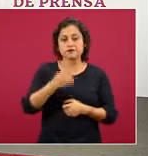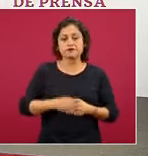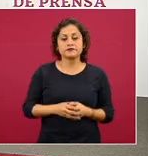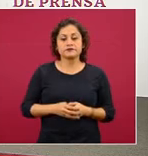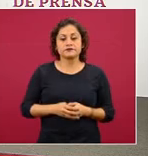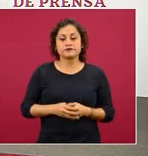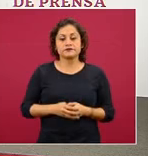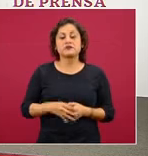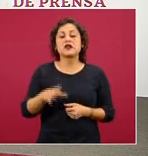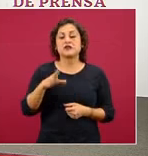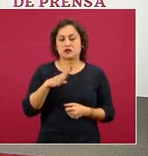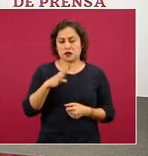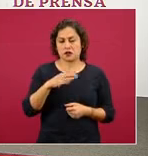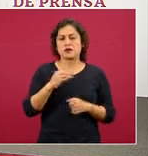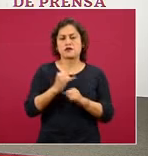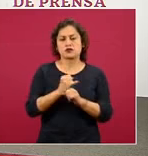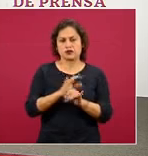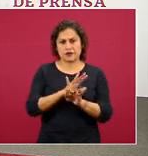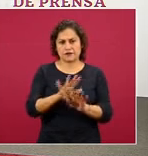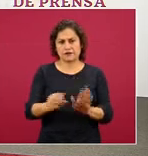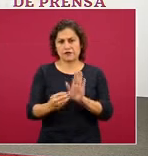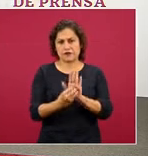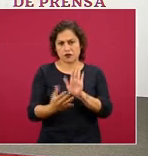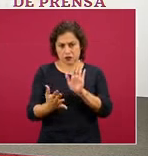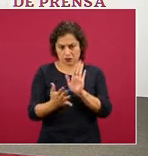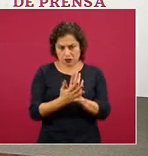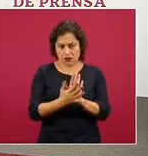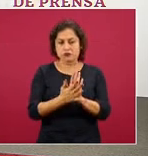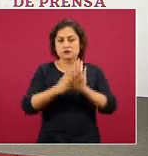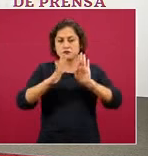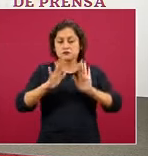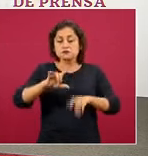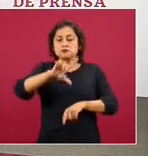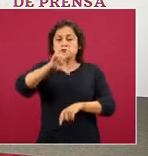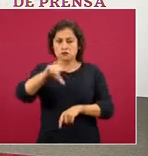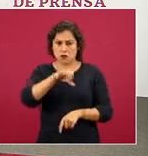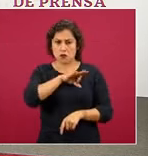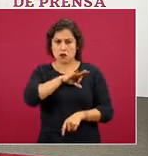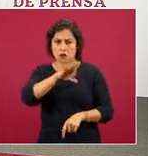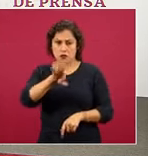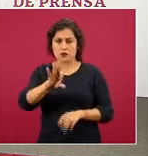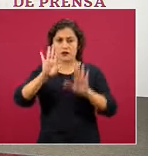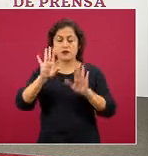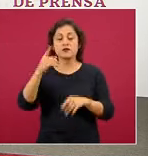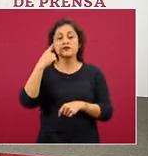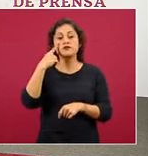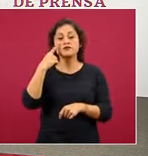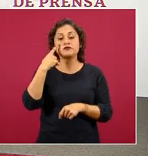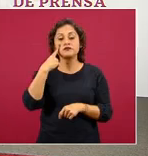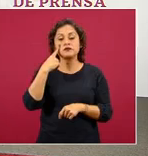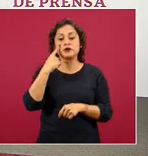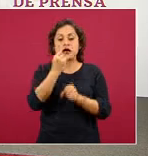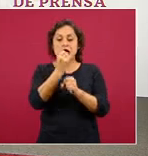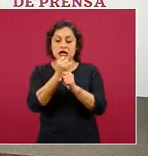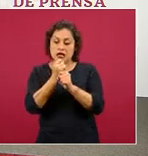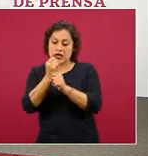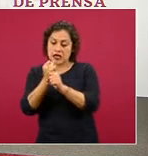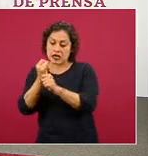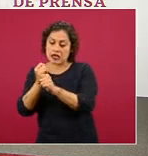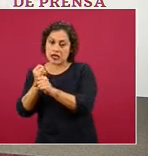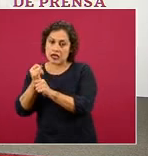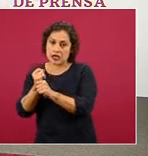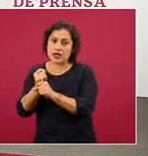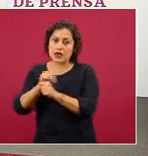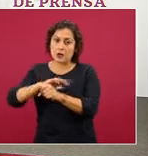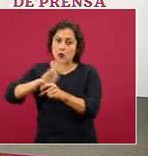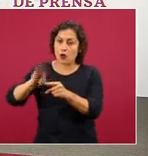Sí tenemos y lo podemos, y qué bueno que lo pregunta, porque podemos presentar un poco lo que ha pasado en este análisis de exceso de mortalidad en los